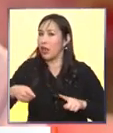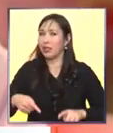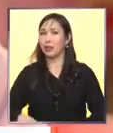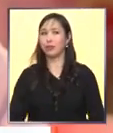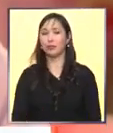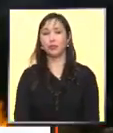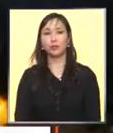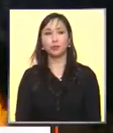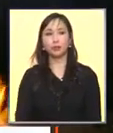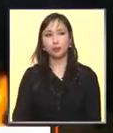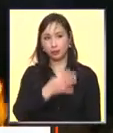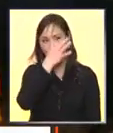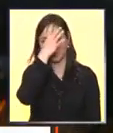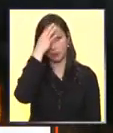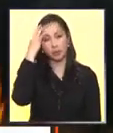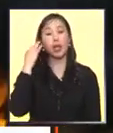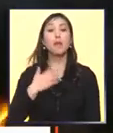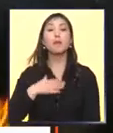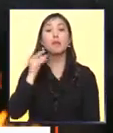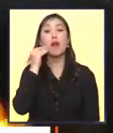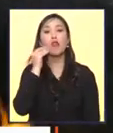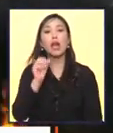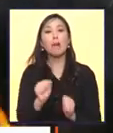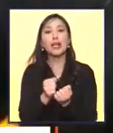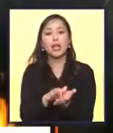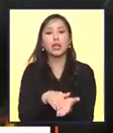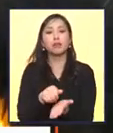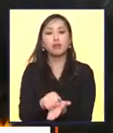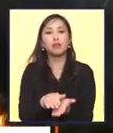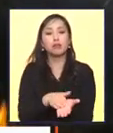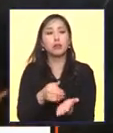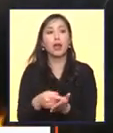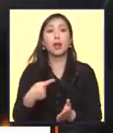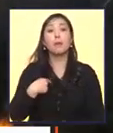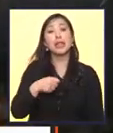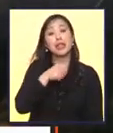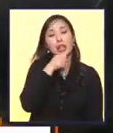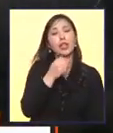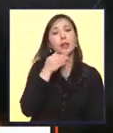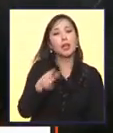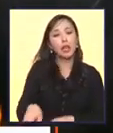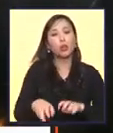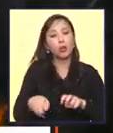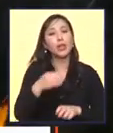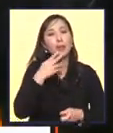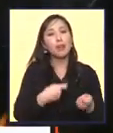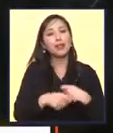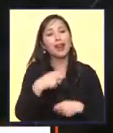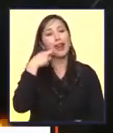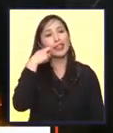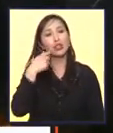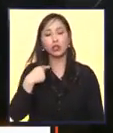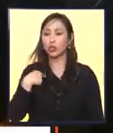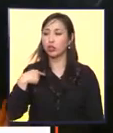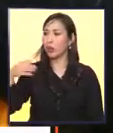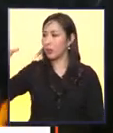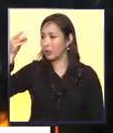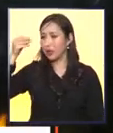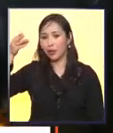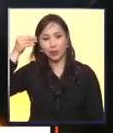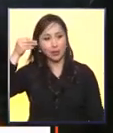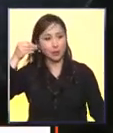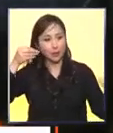Mi abuela tenía una panadería. Mi abuelo es agricultor y también tenía una carnicería. Entonces yo aprendí de ellos lo